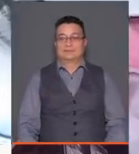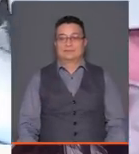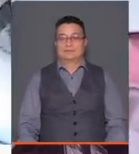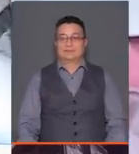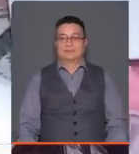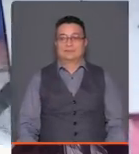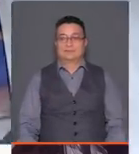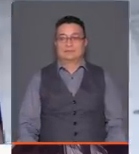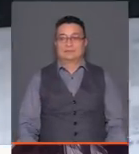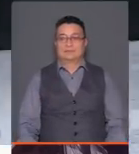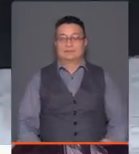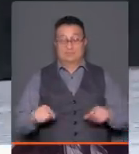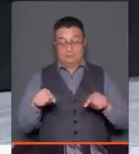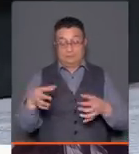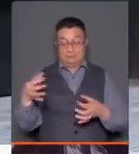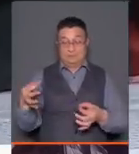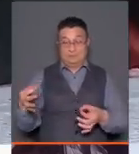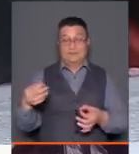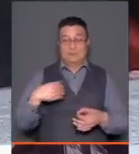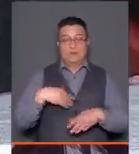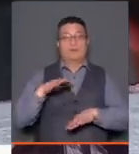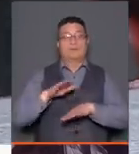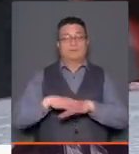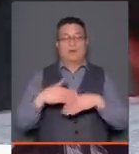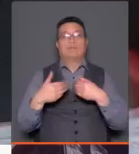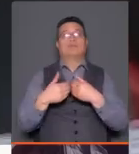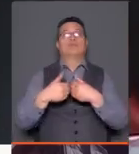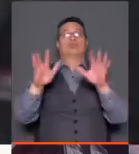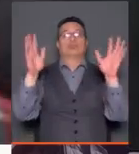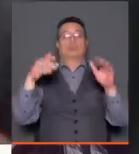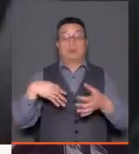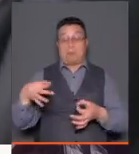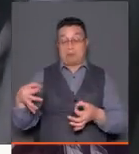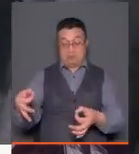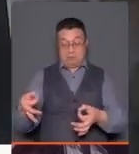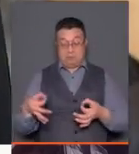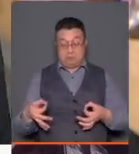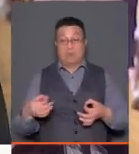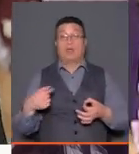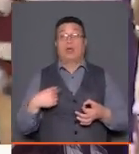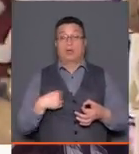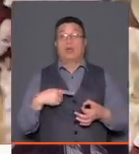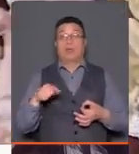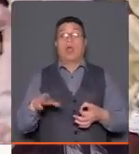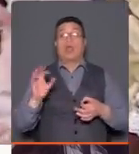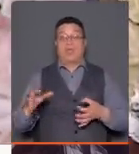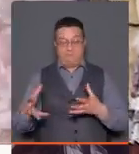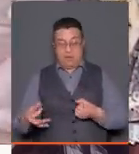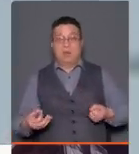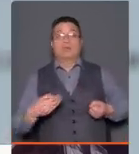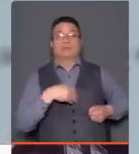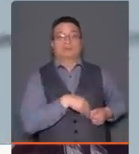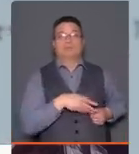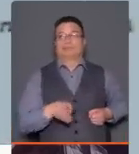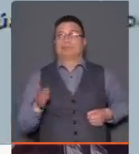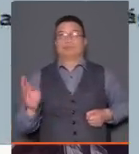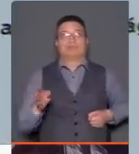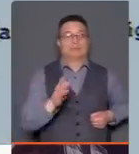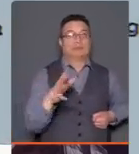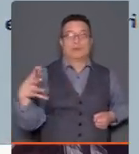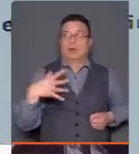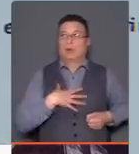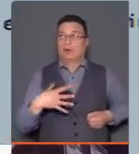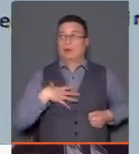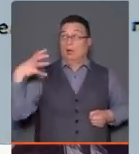Este es el papel donde fuiste que es un papel que tendría que andar con él porque el miedo a que